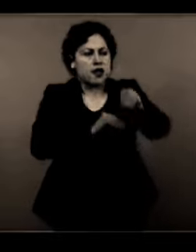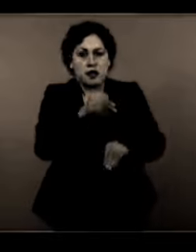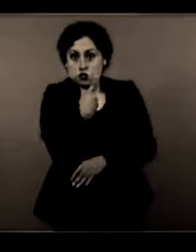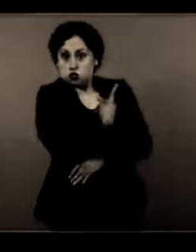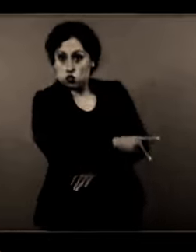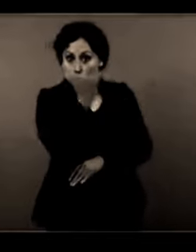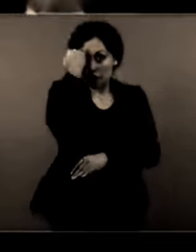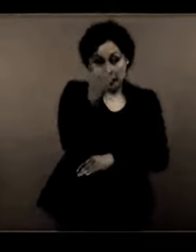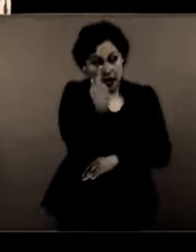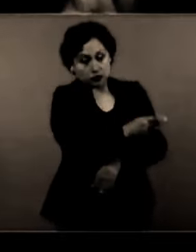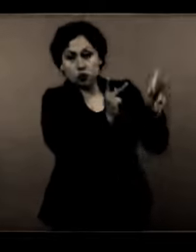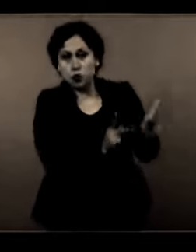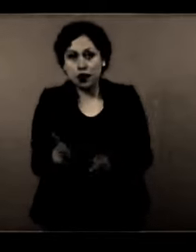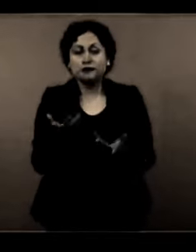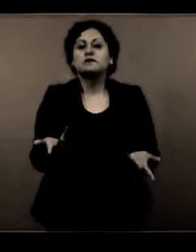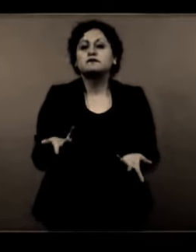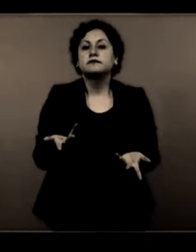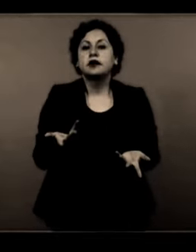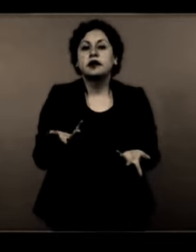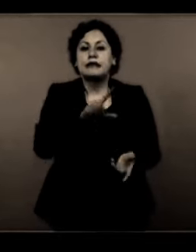Llegamos porque la gente se da cuenta